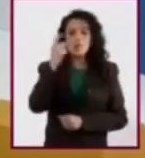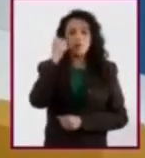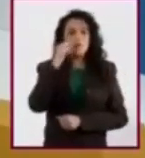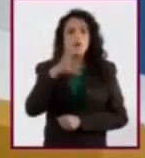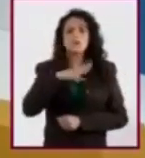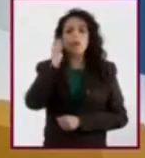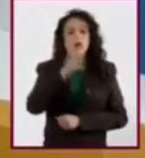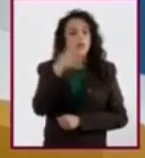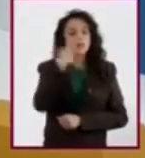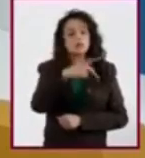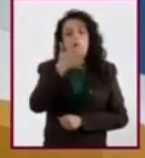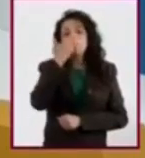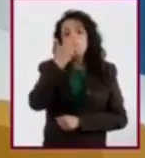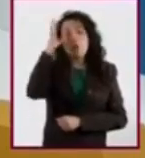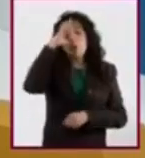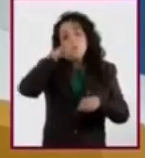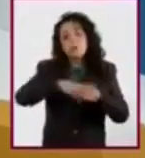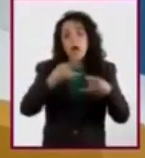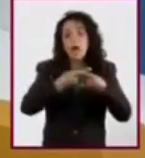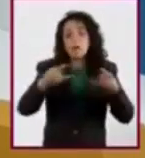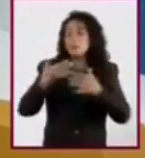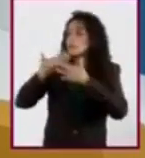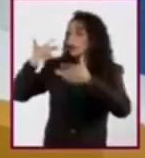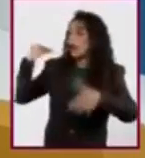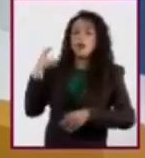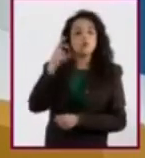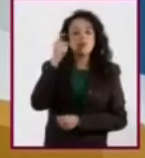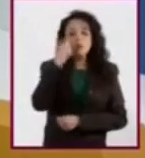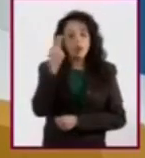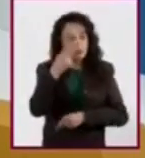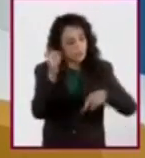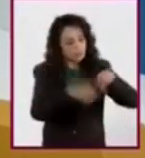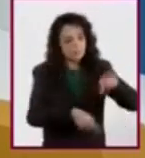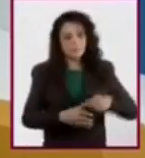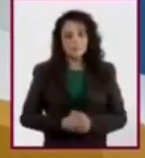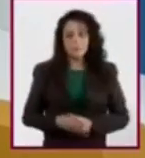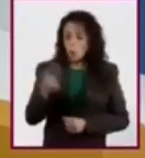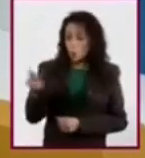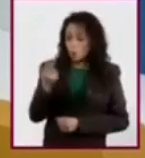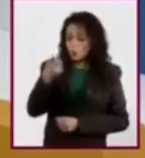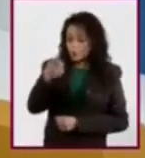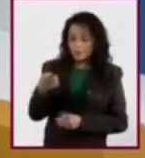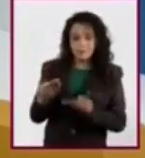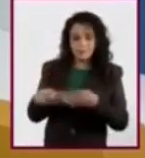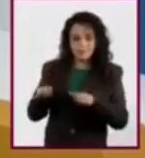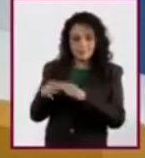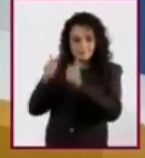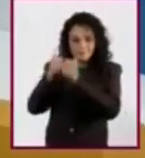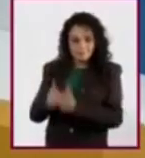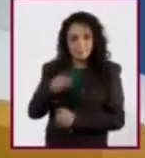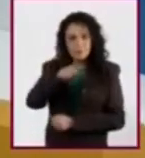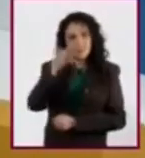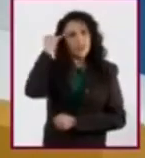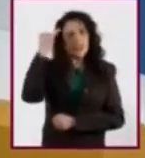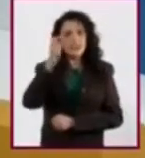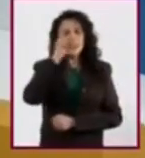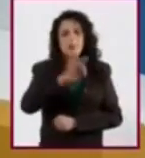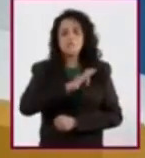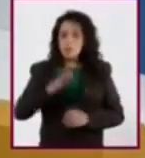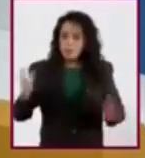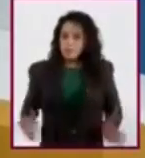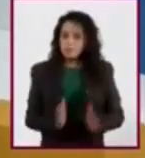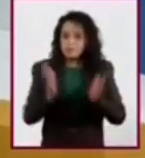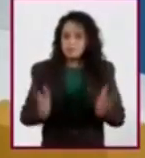y nuestra cultura. Ustedes en casa, ¿qué otras acciones consideran que pueden ayudar a promover la equidad de